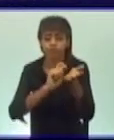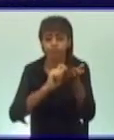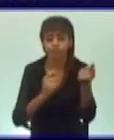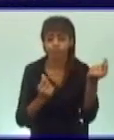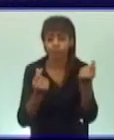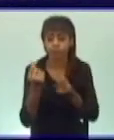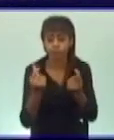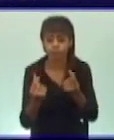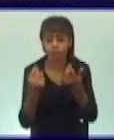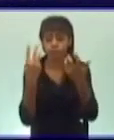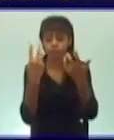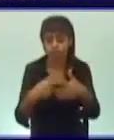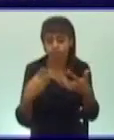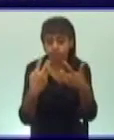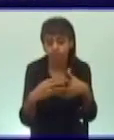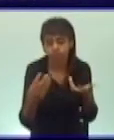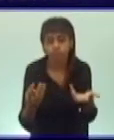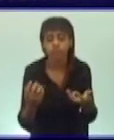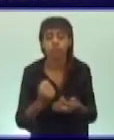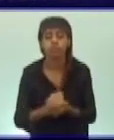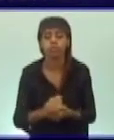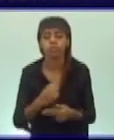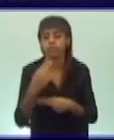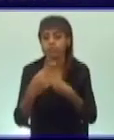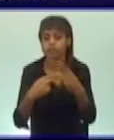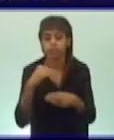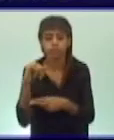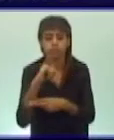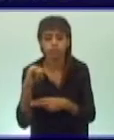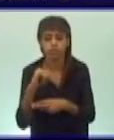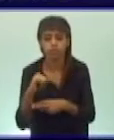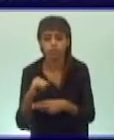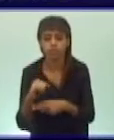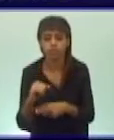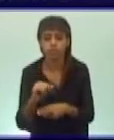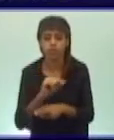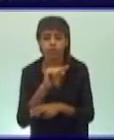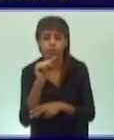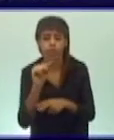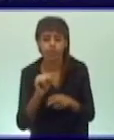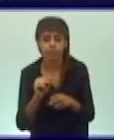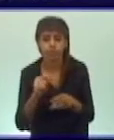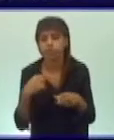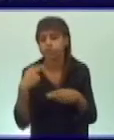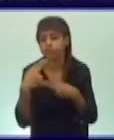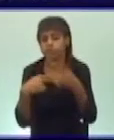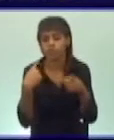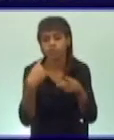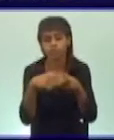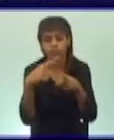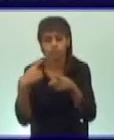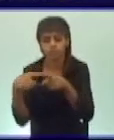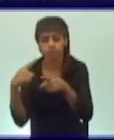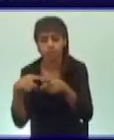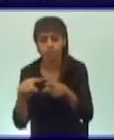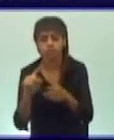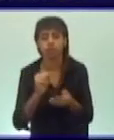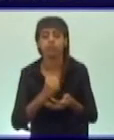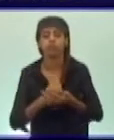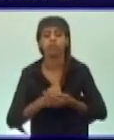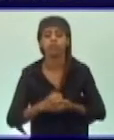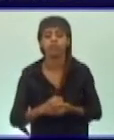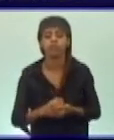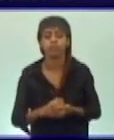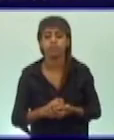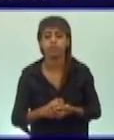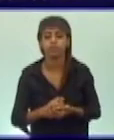de industrialización, y se crean también las juntas de coordinación, ejecución e inspección, la JUSEI, que son